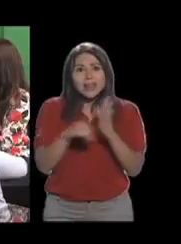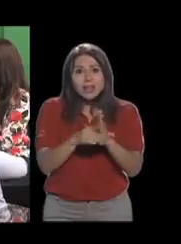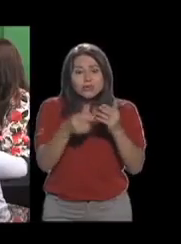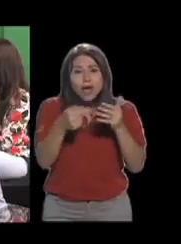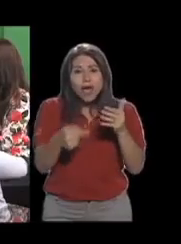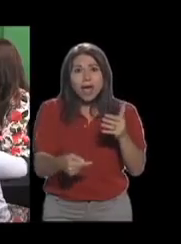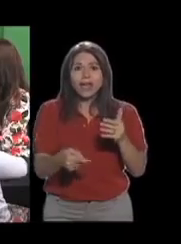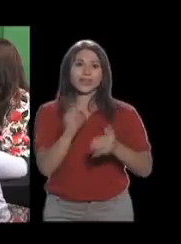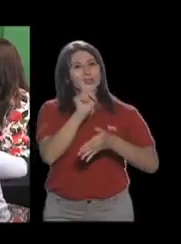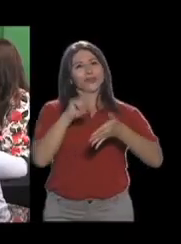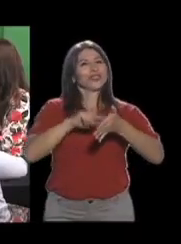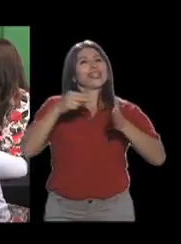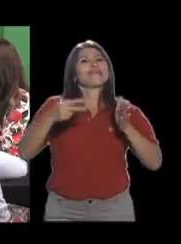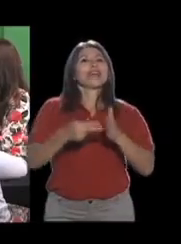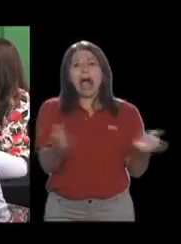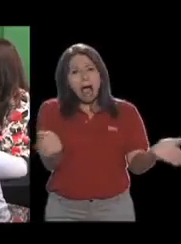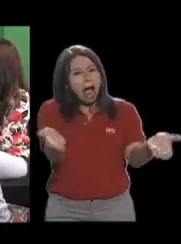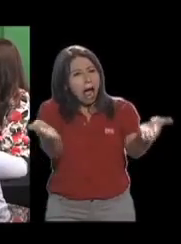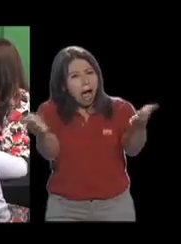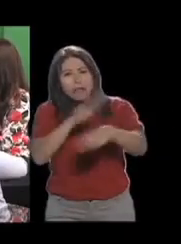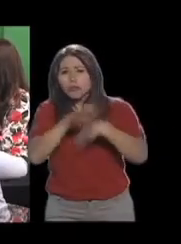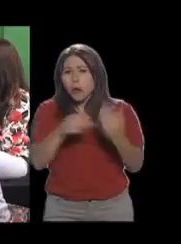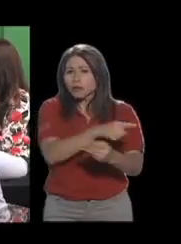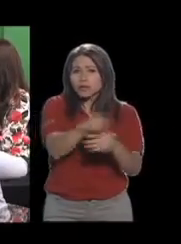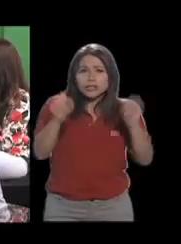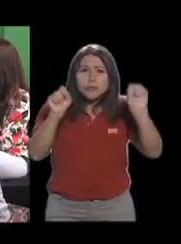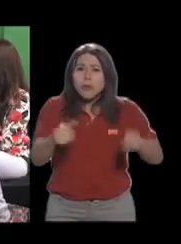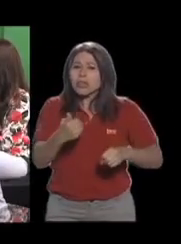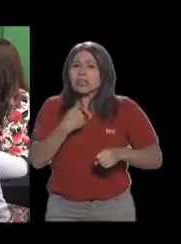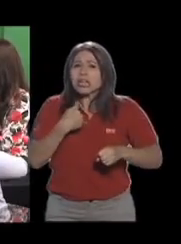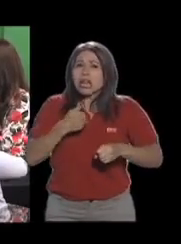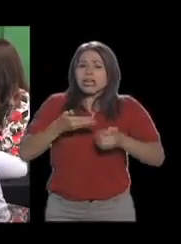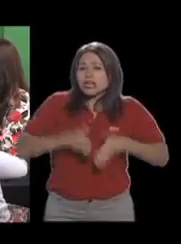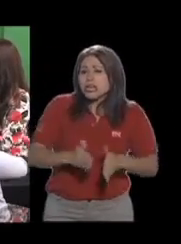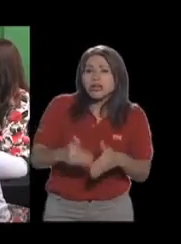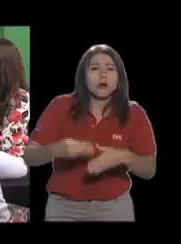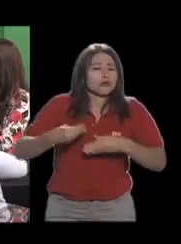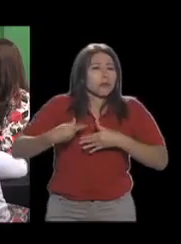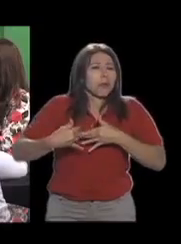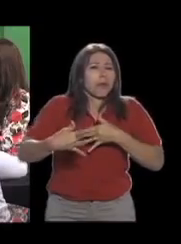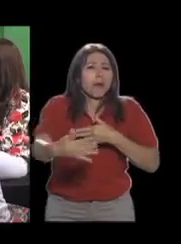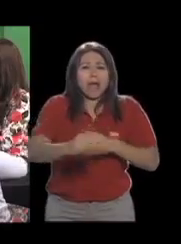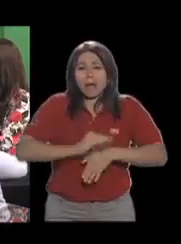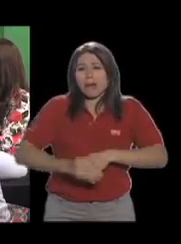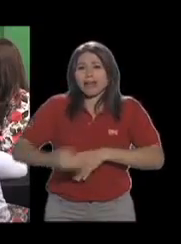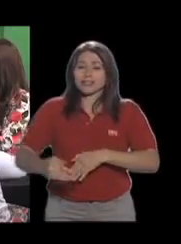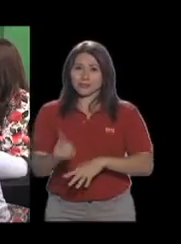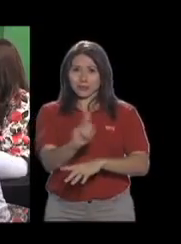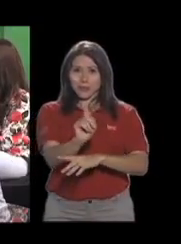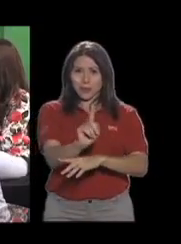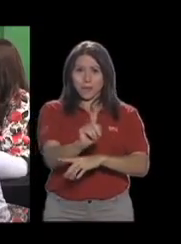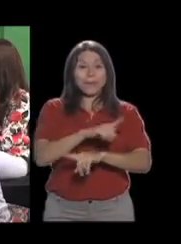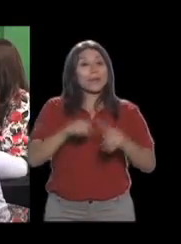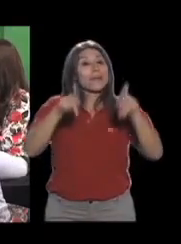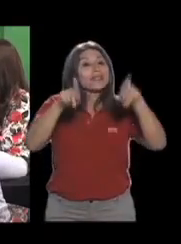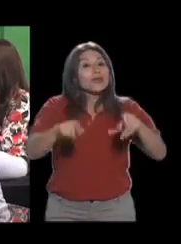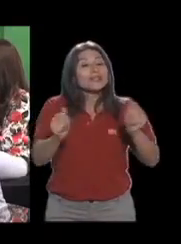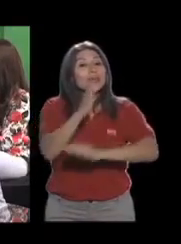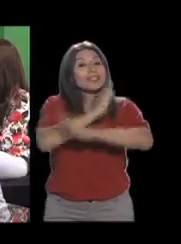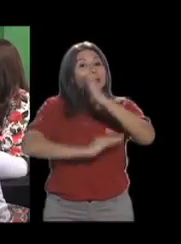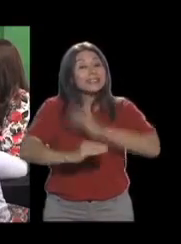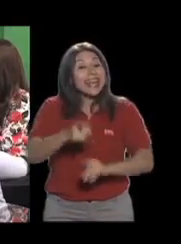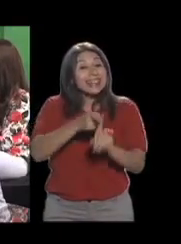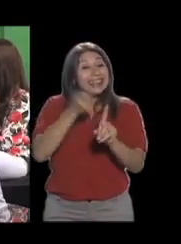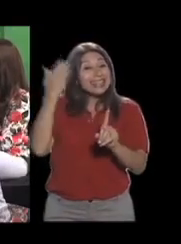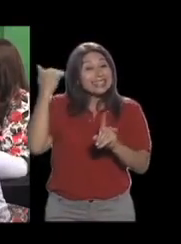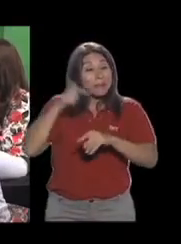todos a tener hijos irresponsablemente, embarazos no deseados, sí, o sea, las personas con discapacidad, desde niños y desde niñas se les